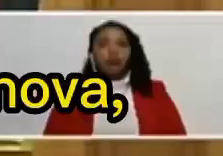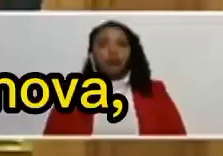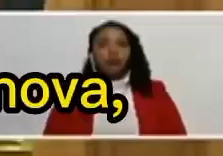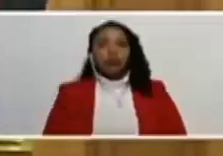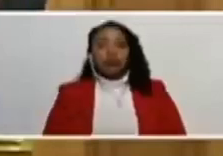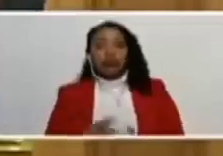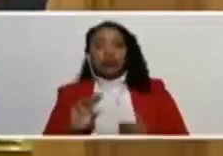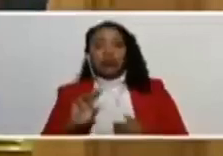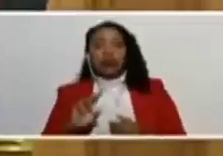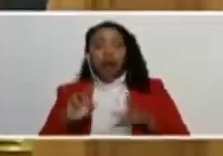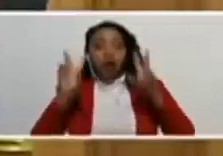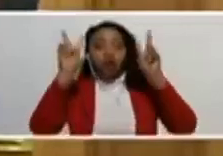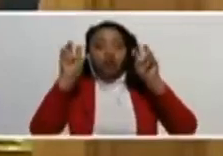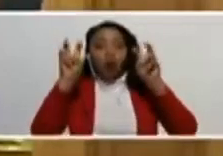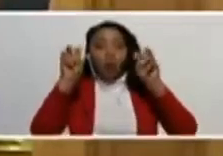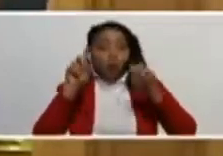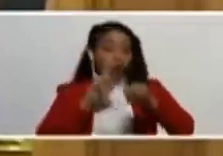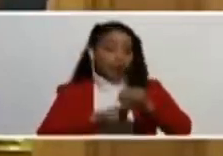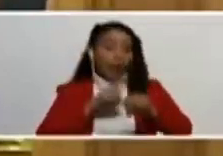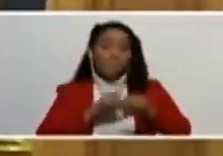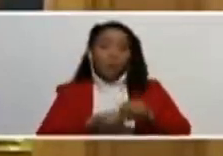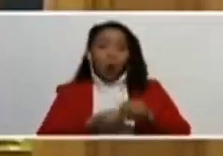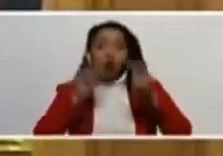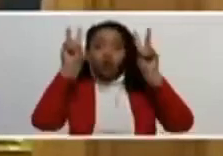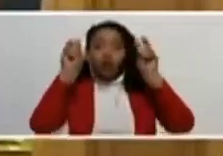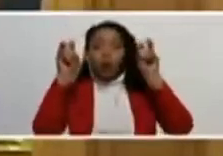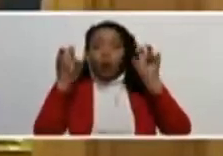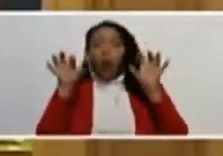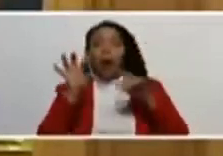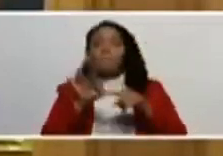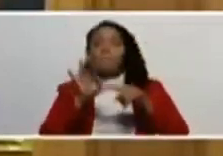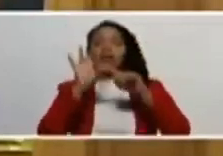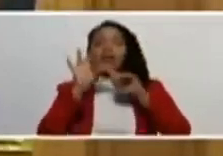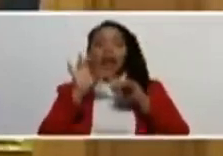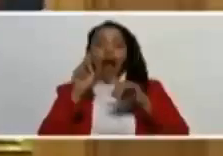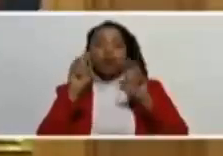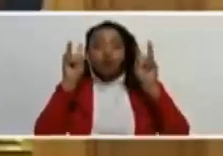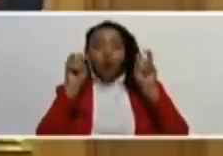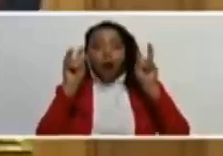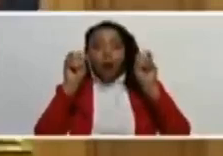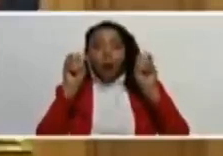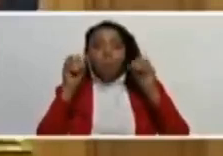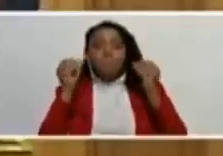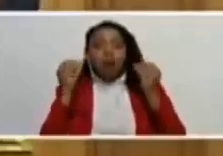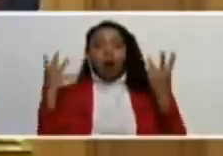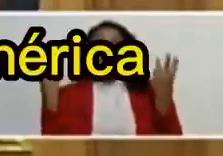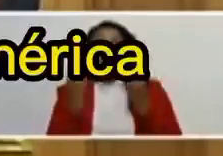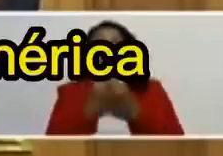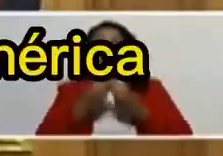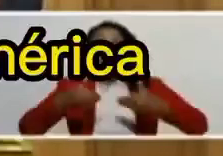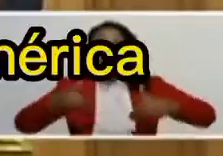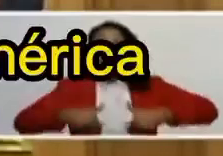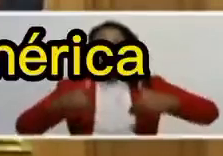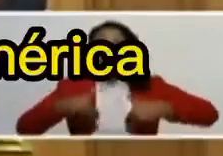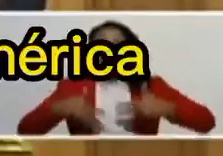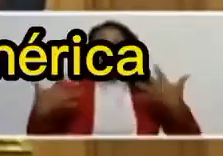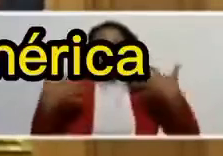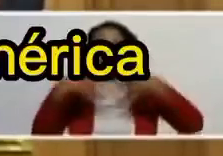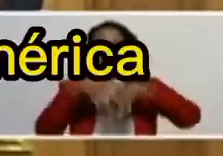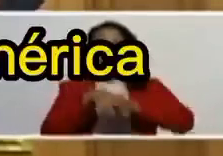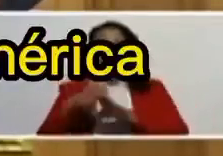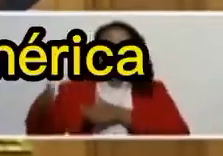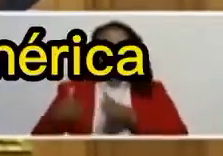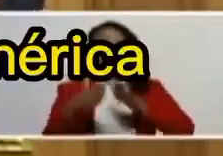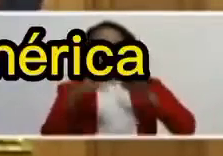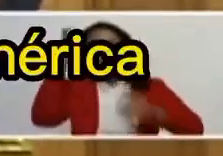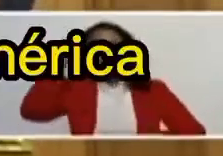una hora nueva una hora especial para juntar los esfuerzos y los caminos de los pueblos